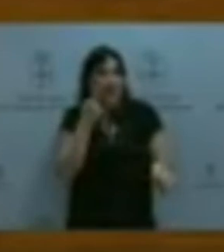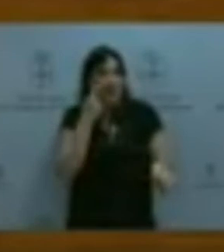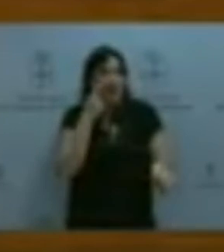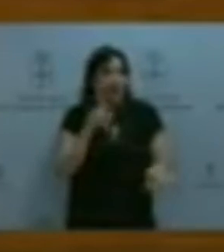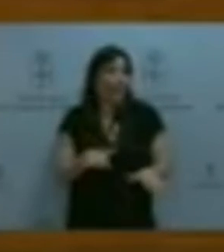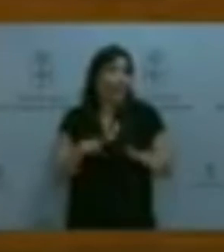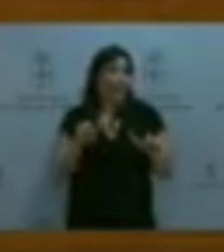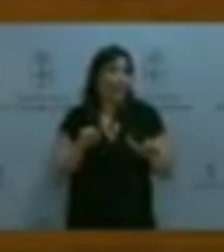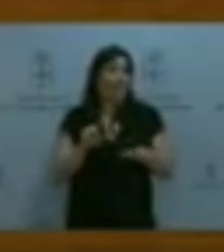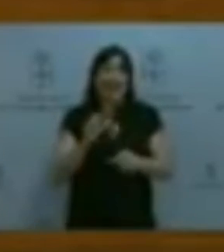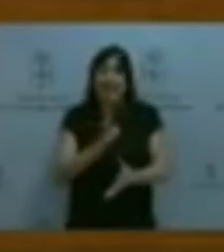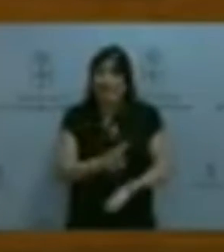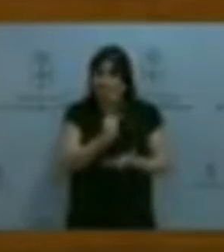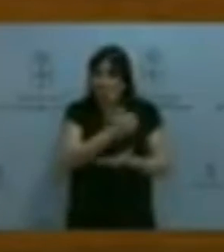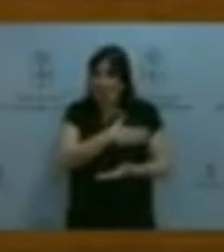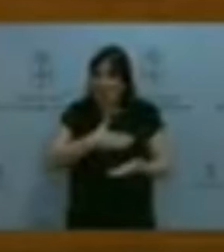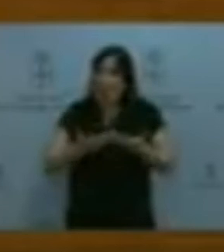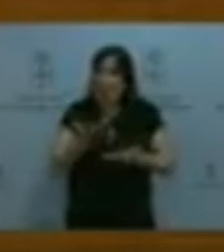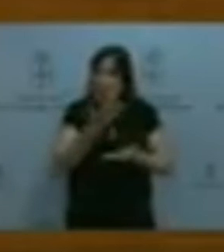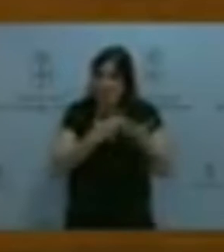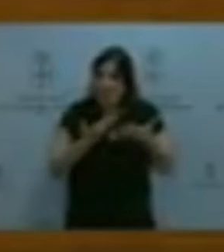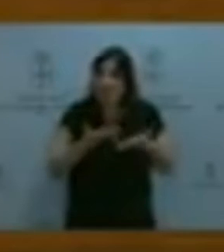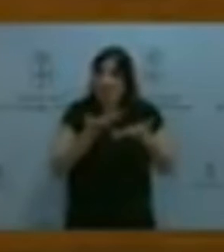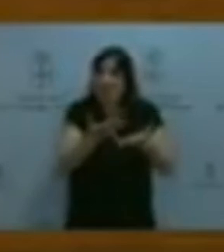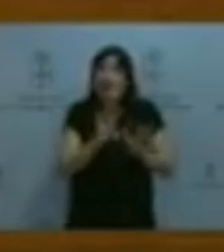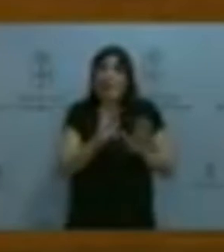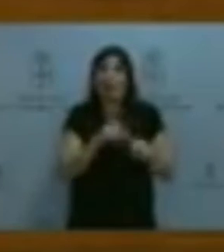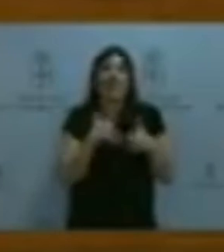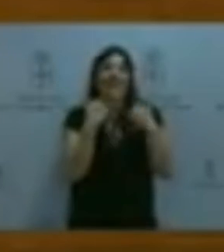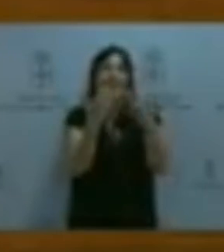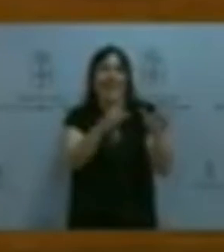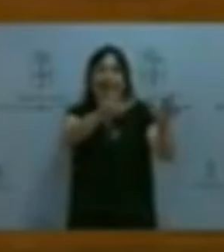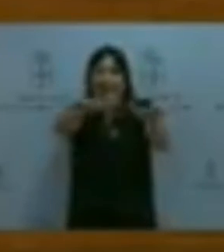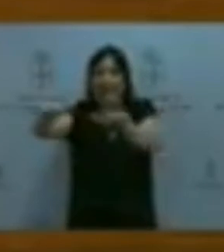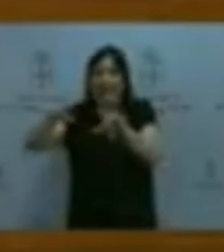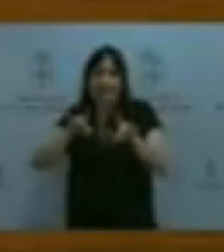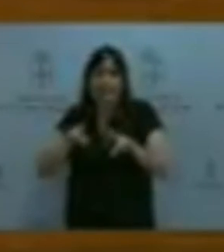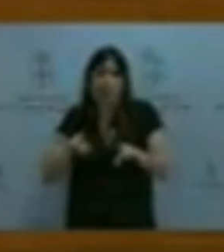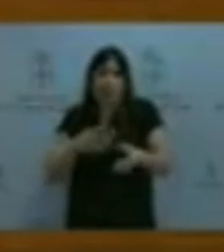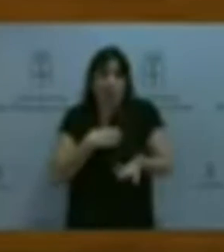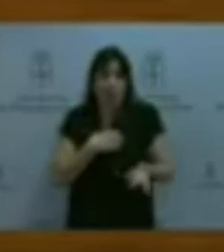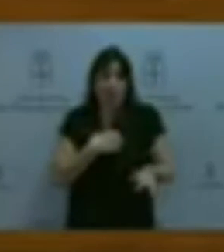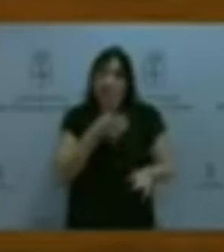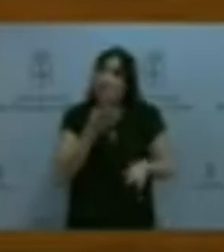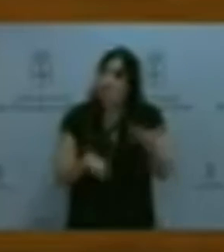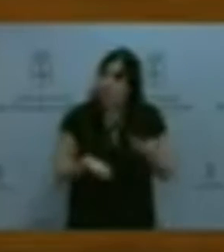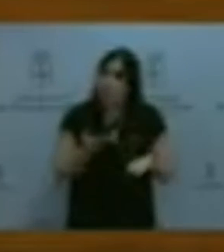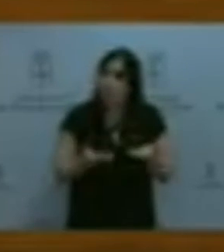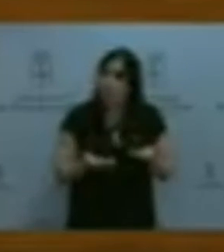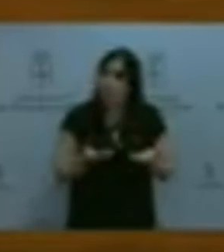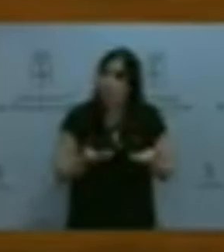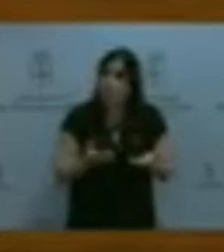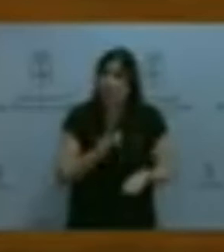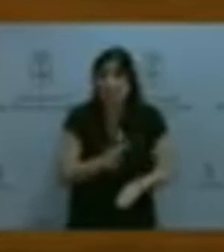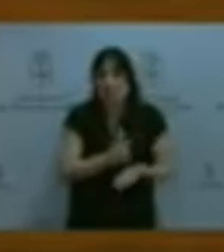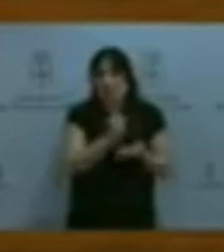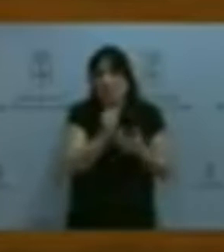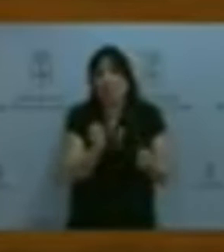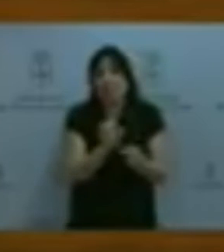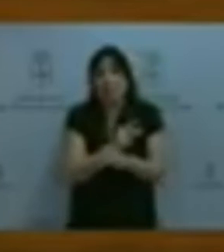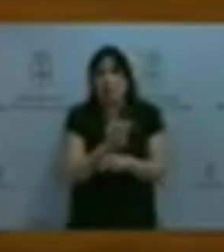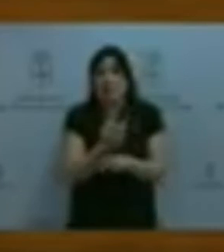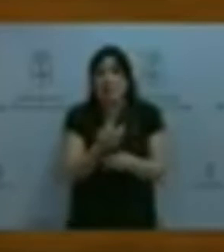desde luego no regalarles los terrenos. Porque es justo que la tesorería de la Seguridad Social vele por sus terrenos, que es de donde salen los fondos para